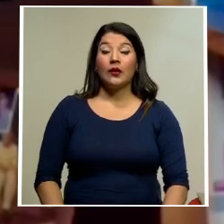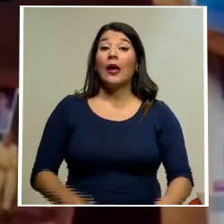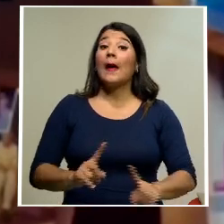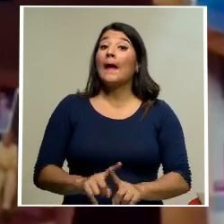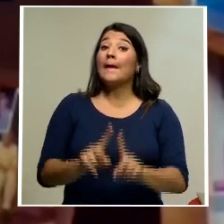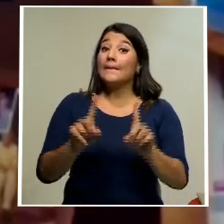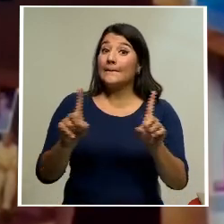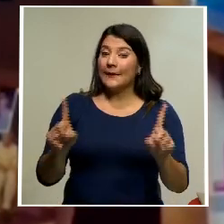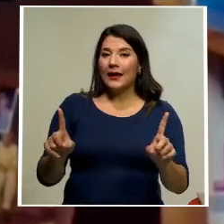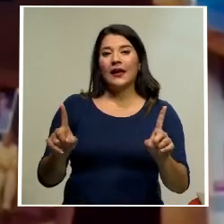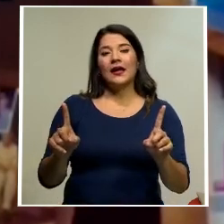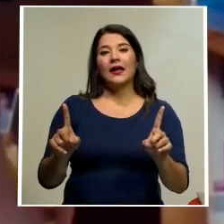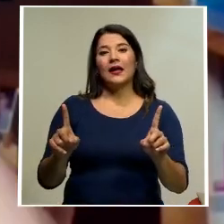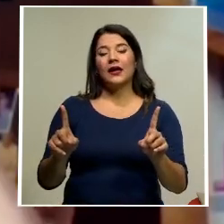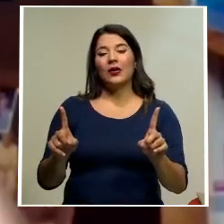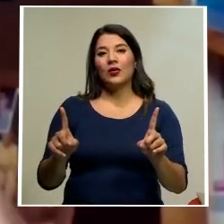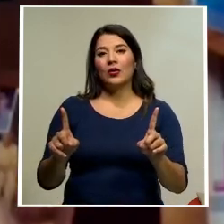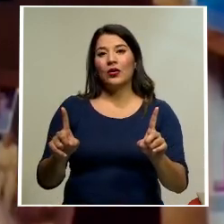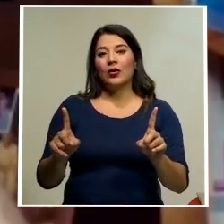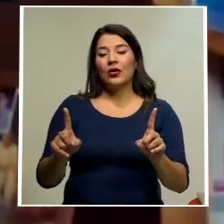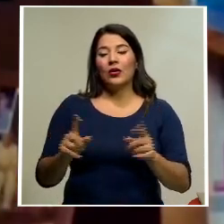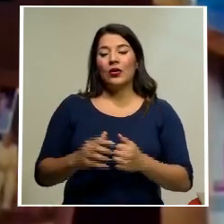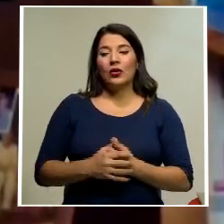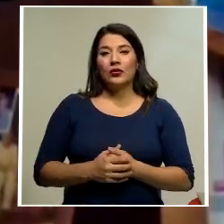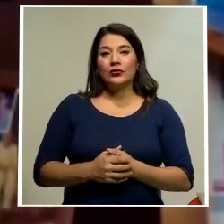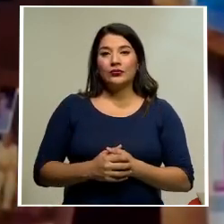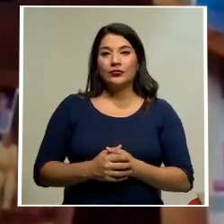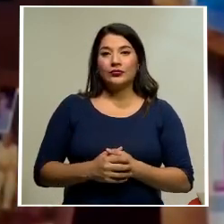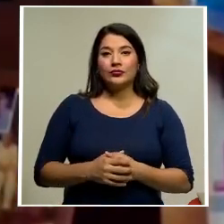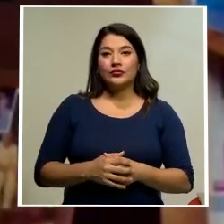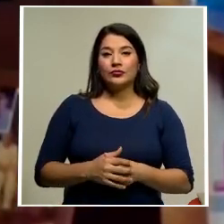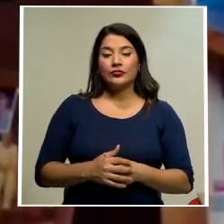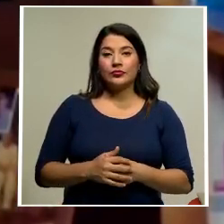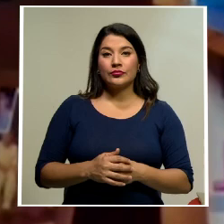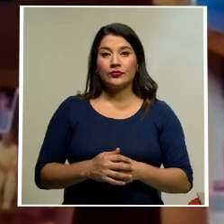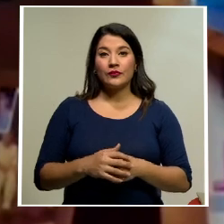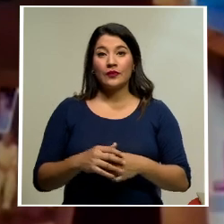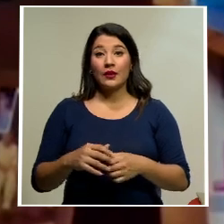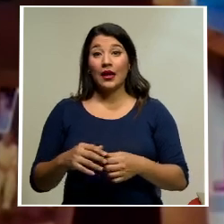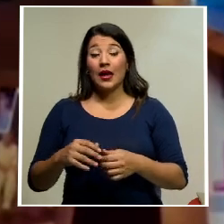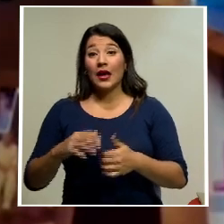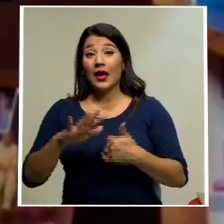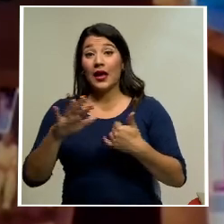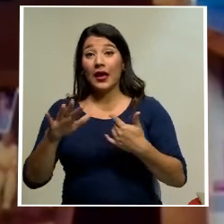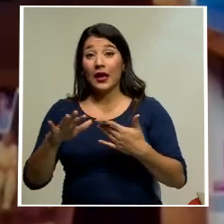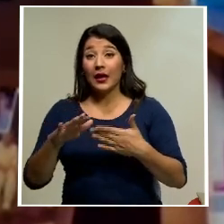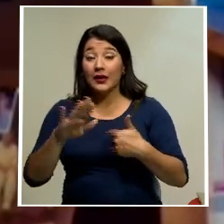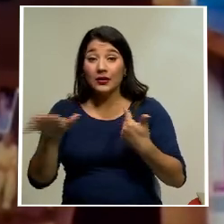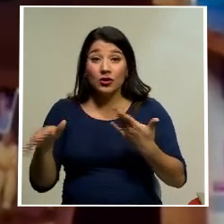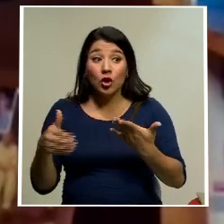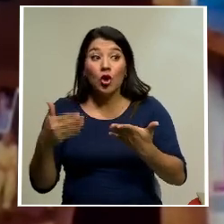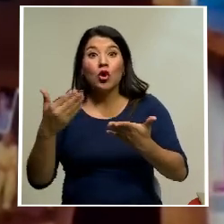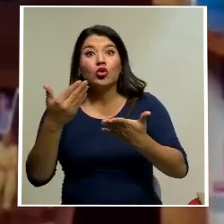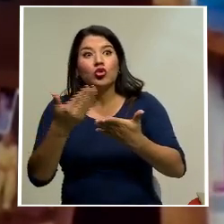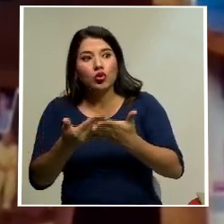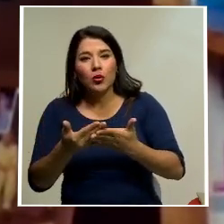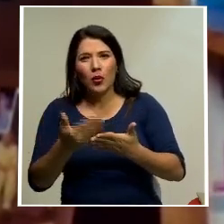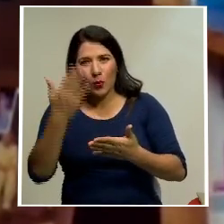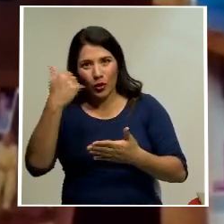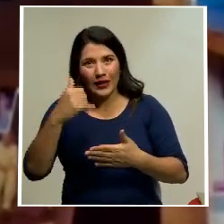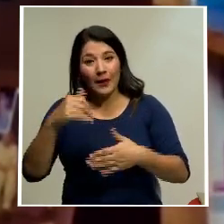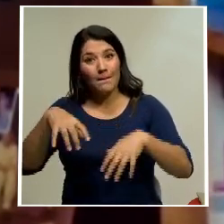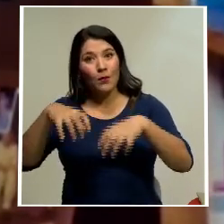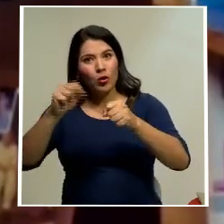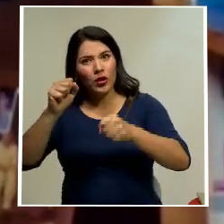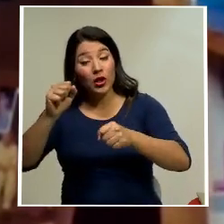Sin embargo, todas las objeciones que hacía que hizo el Poder Judicial respecto a la intromisión del texto